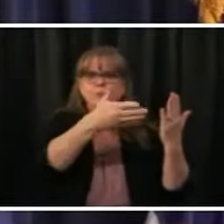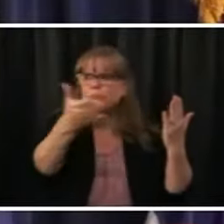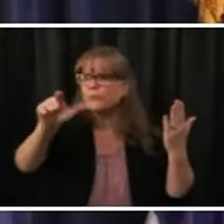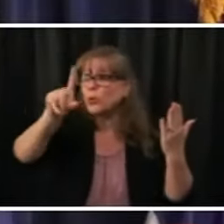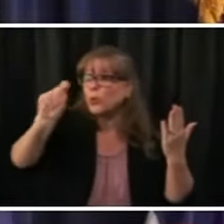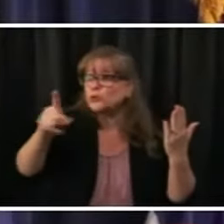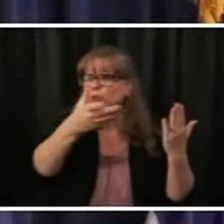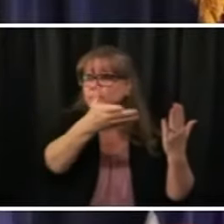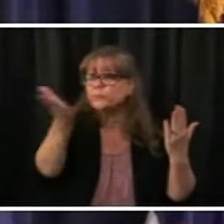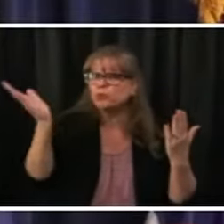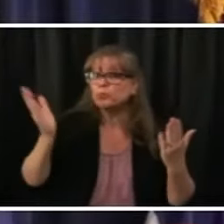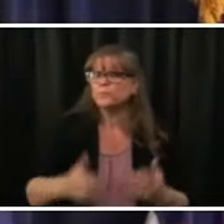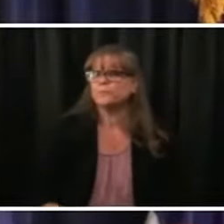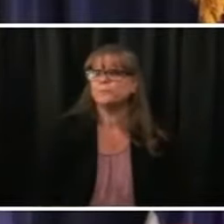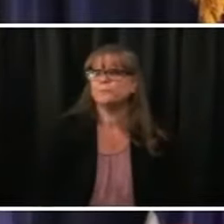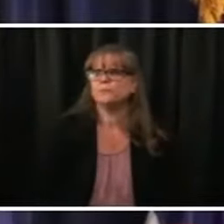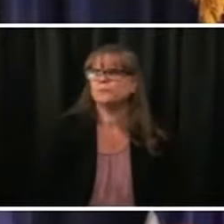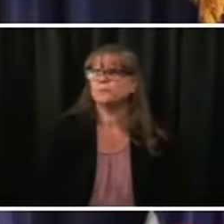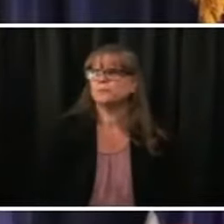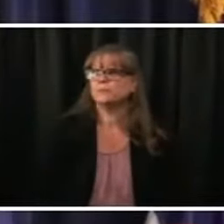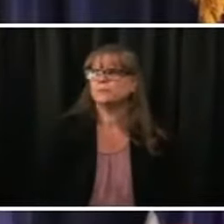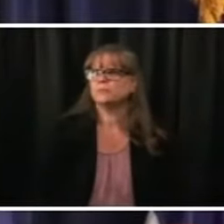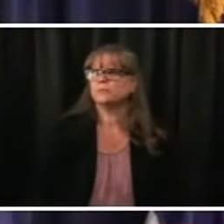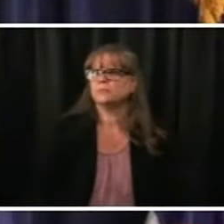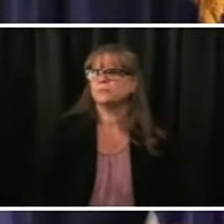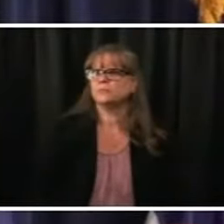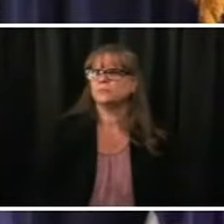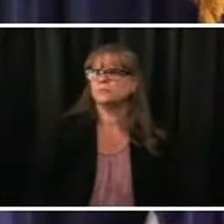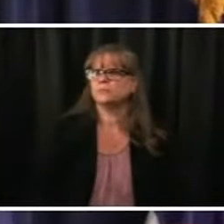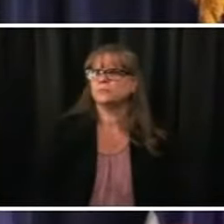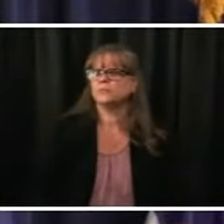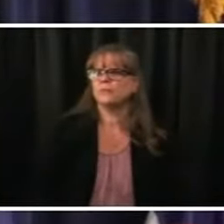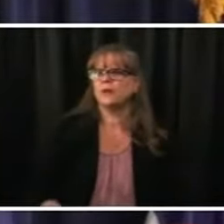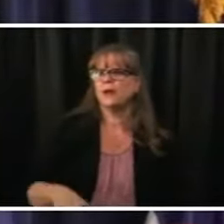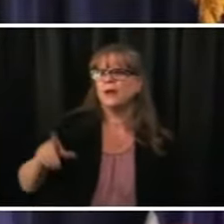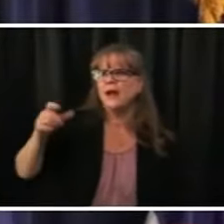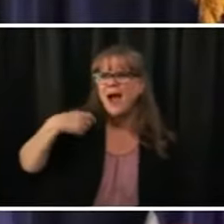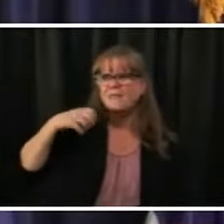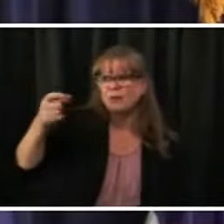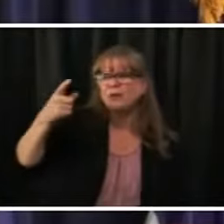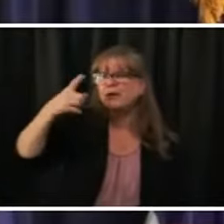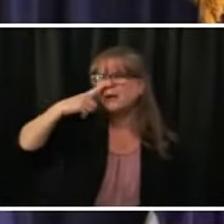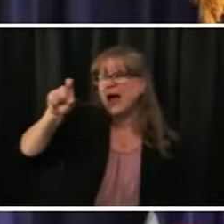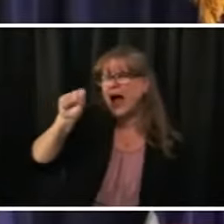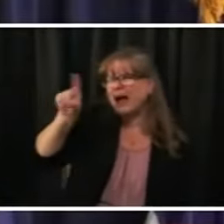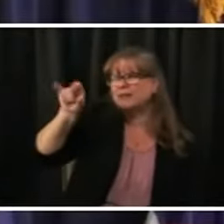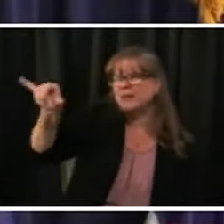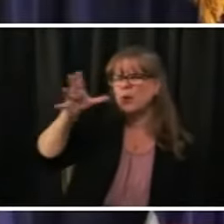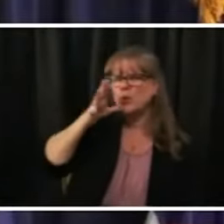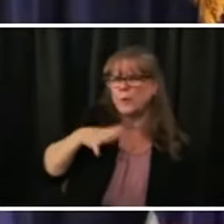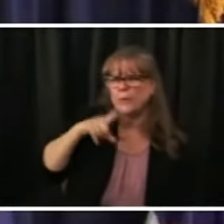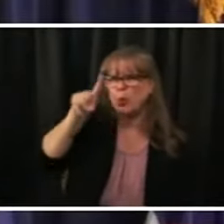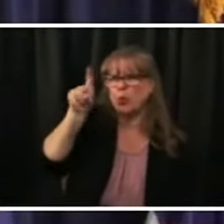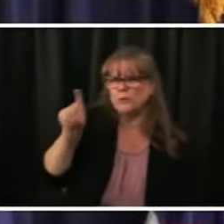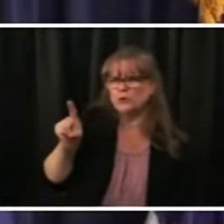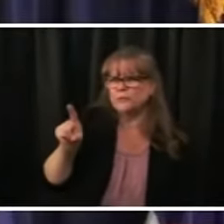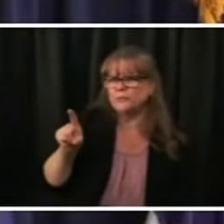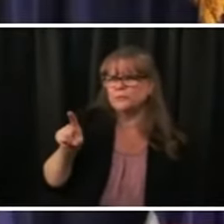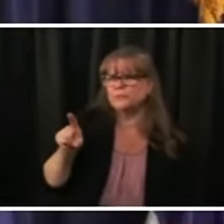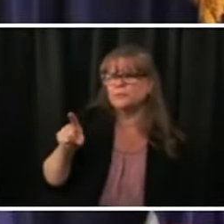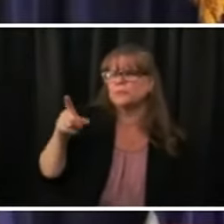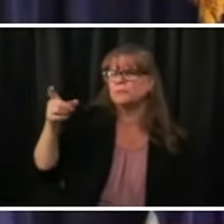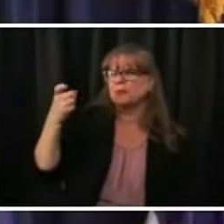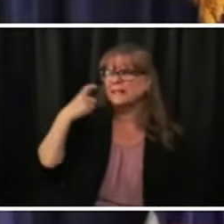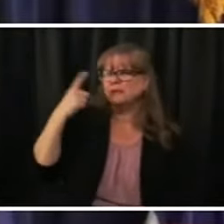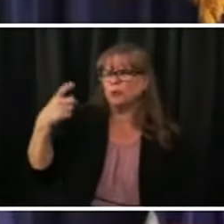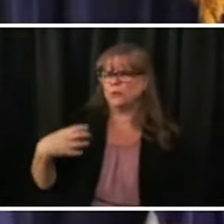from the Sentinel, I noticed you didn't ask me if I wanted to ask a follow-up question, but you've complained about the federal side of things for some